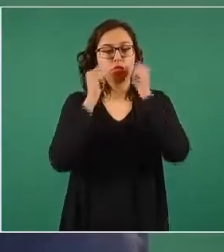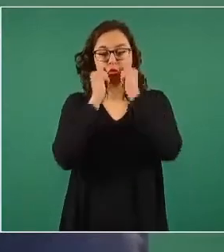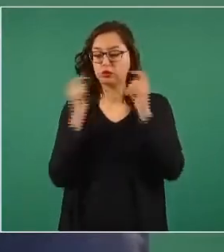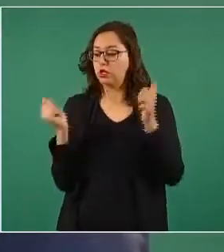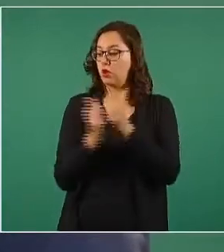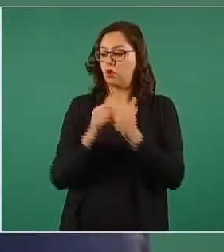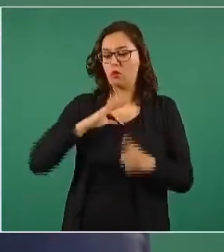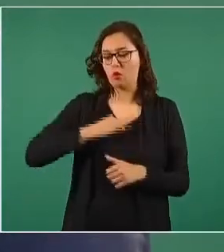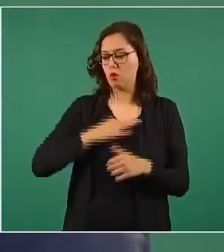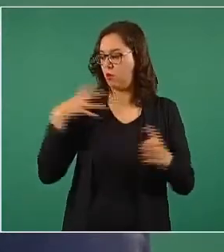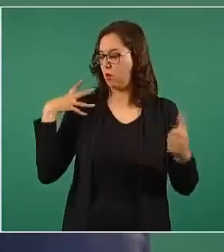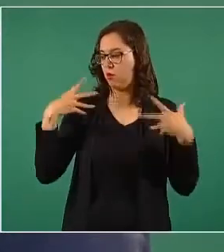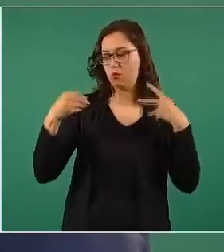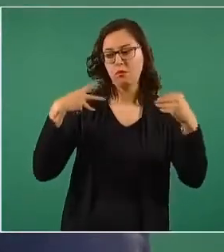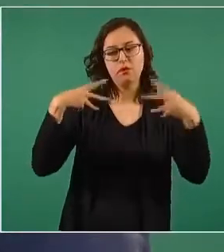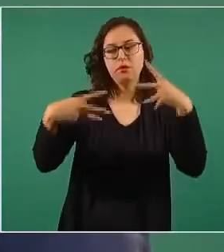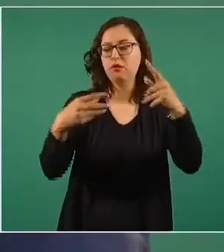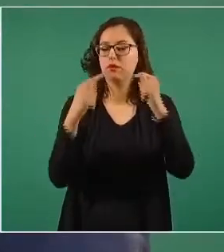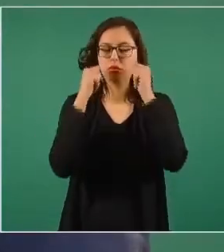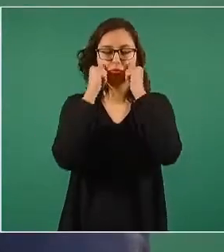pandemia.